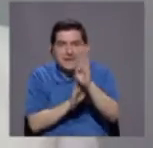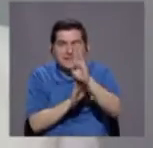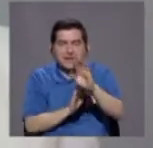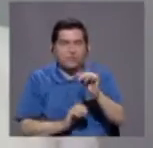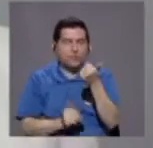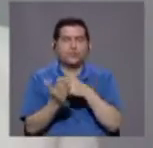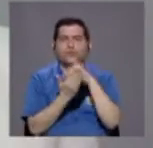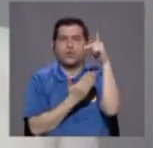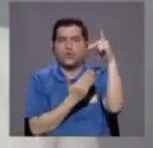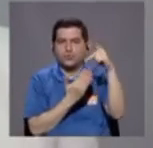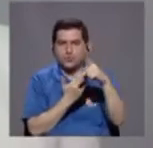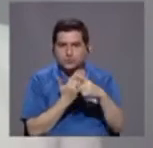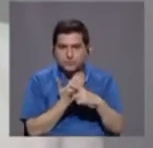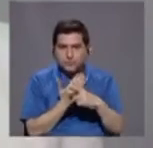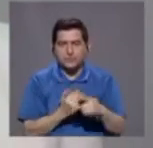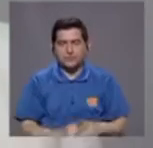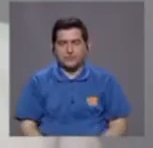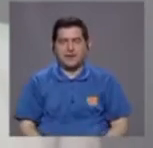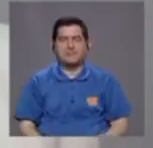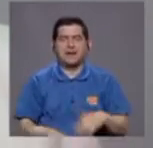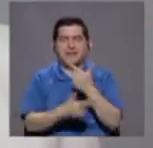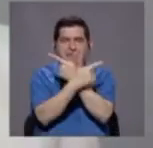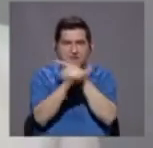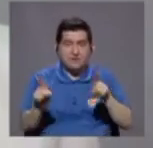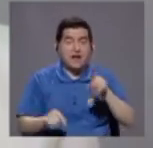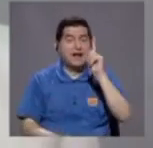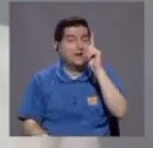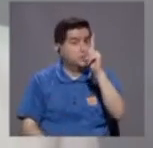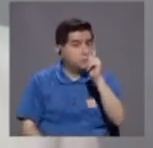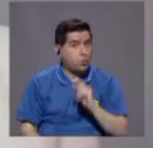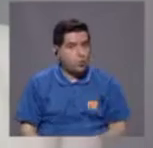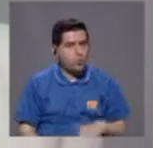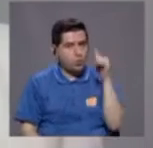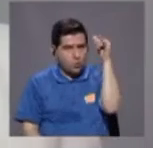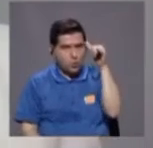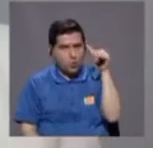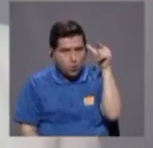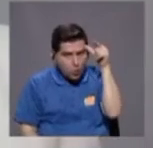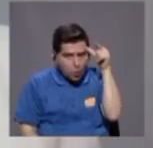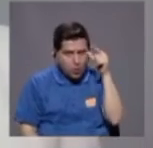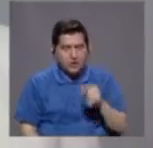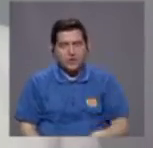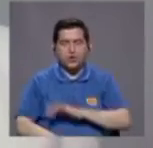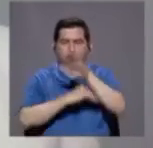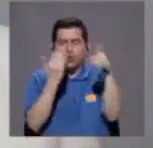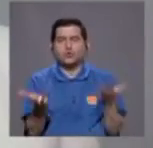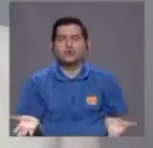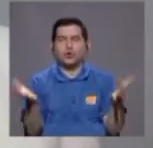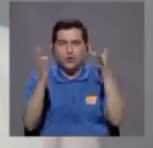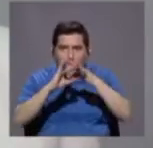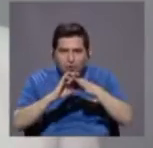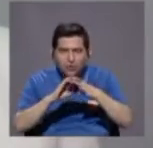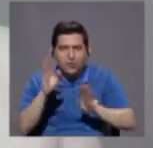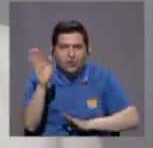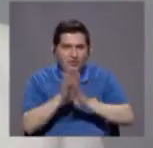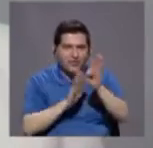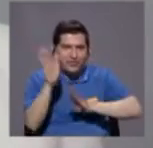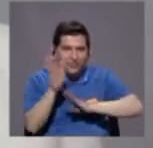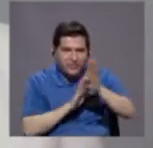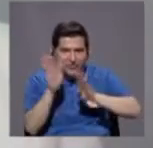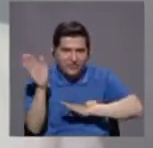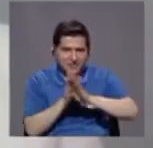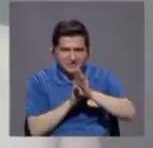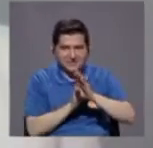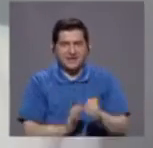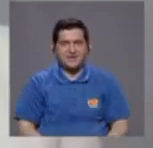otros proyectos liberales. Uno de esos proyectos, por supuesto, es todo lo que tiene que ver con el desarrollo